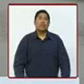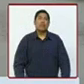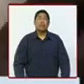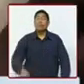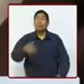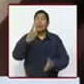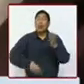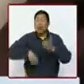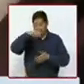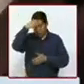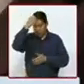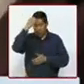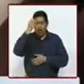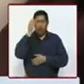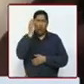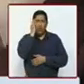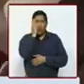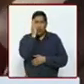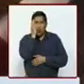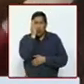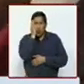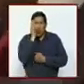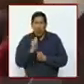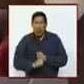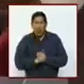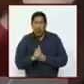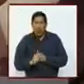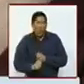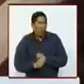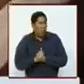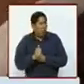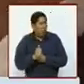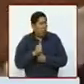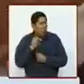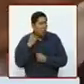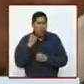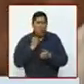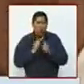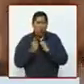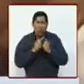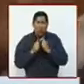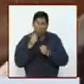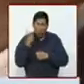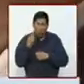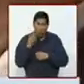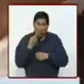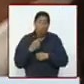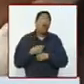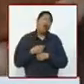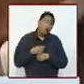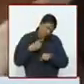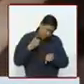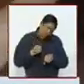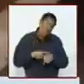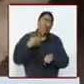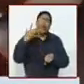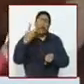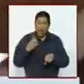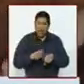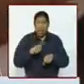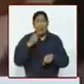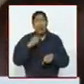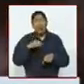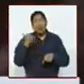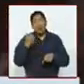¿Qué opina? Peligroso este corretea. ¿Así siempre corren? Sí, de vez en cuando, pero hay otros